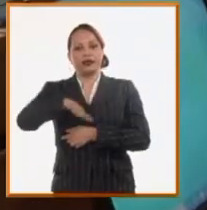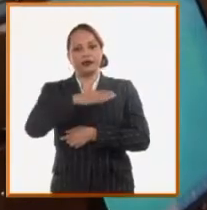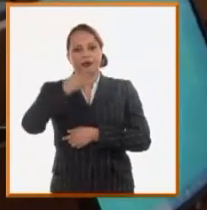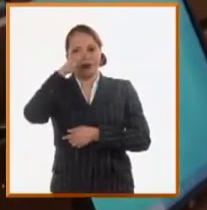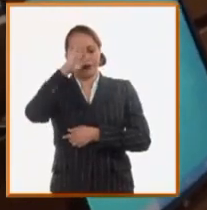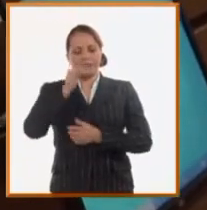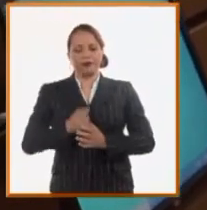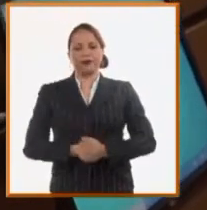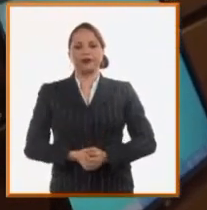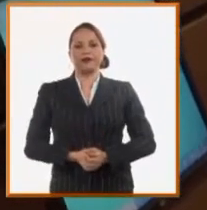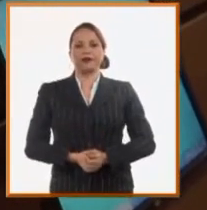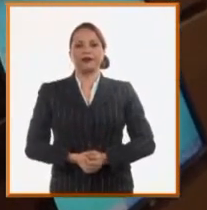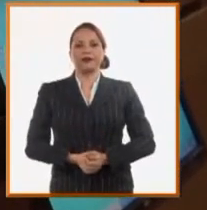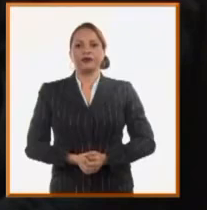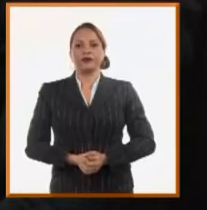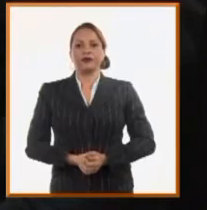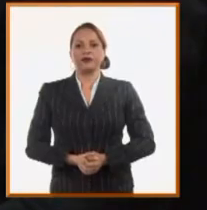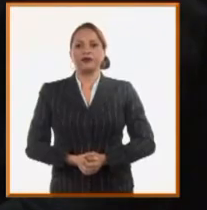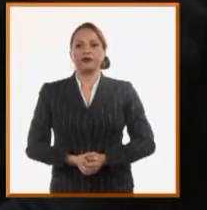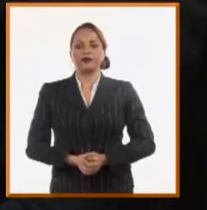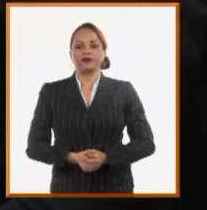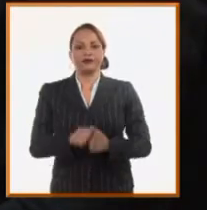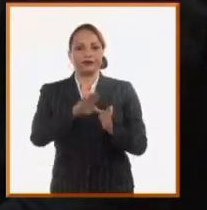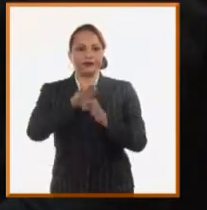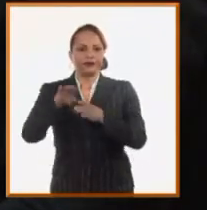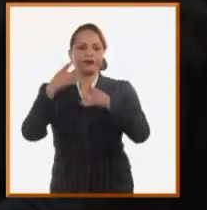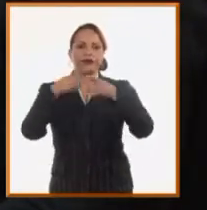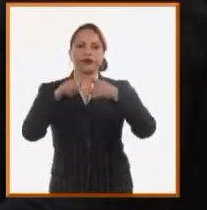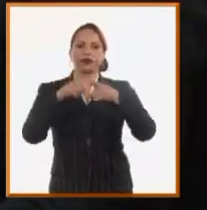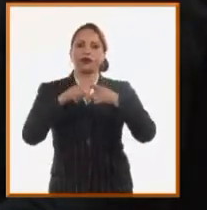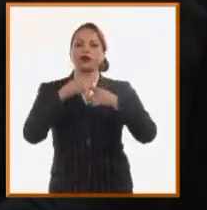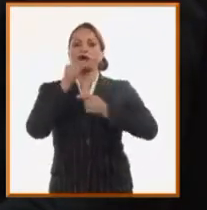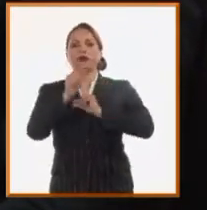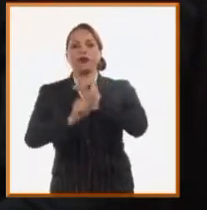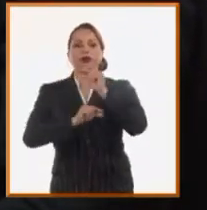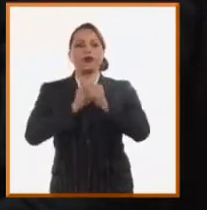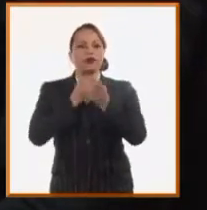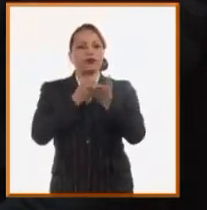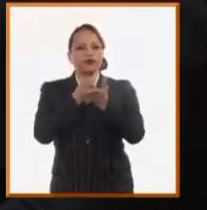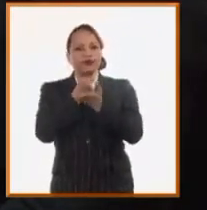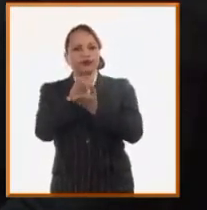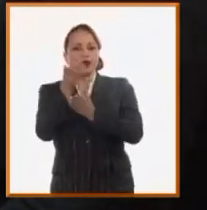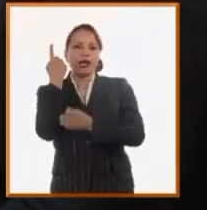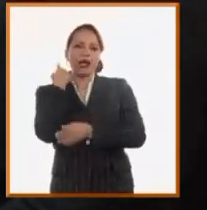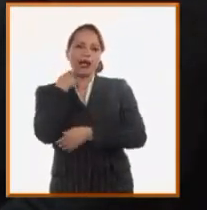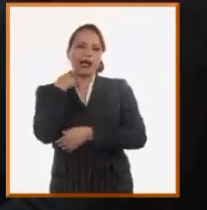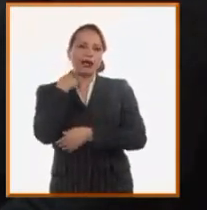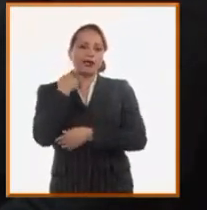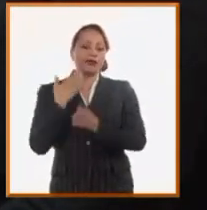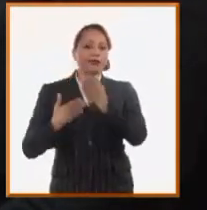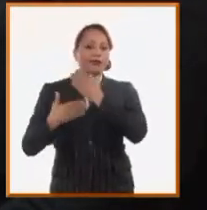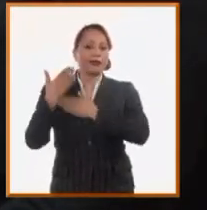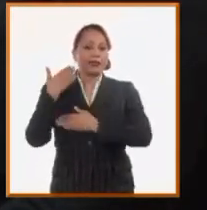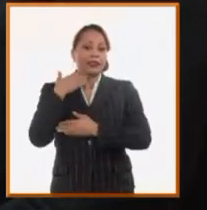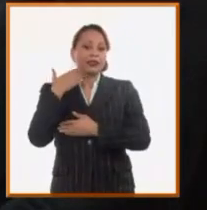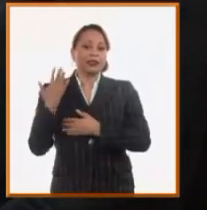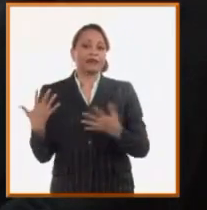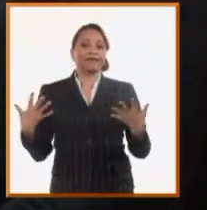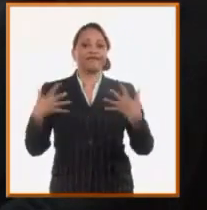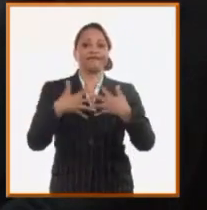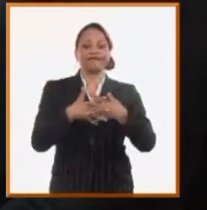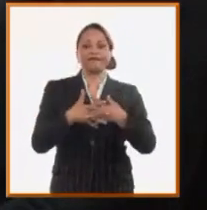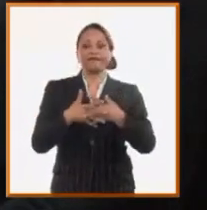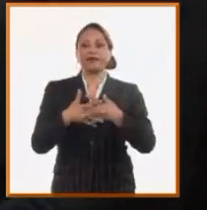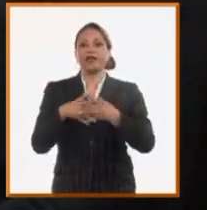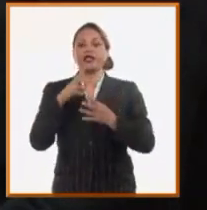pueblo. Un asunto que siempre le hemos venido dando seguimiento en los últimos años, que es relacionado con el